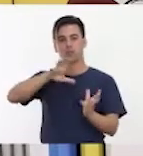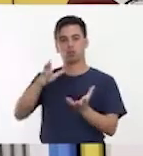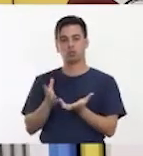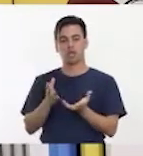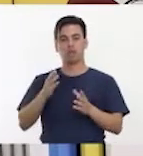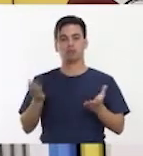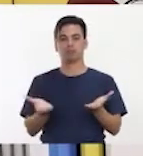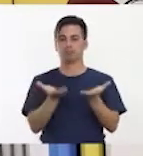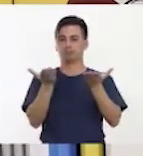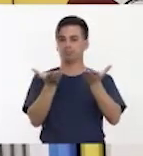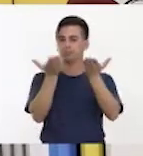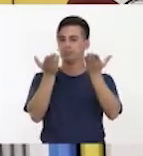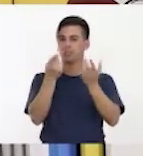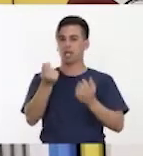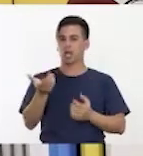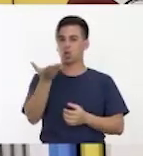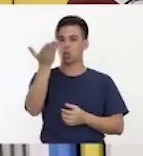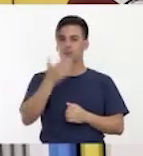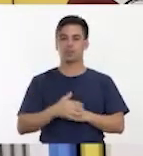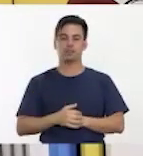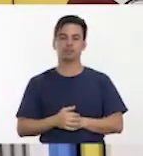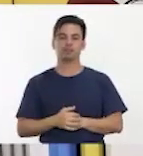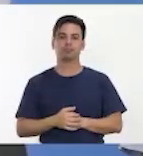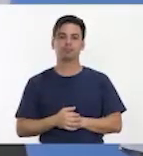crecimiento económico que se produce posteriormente,